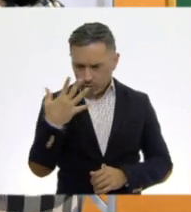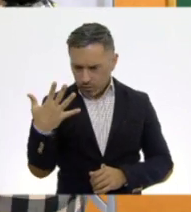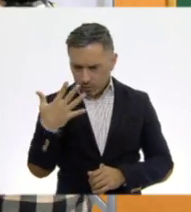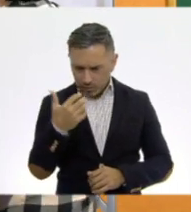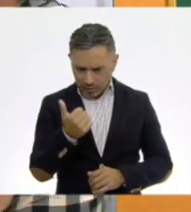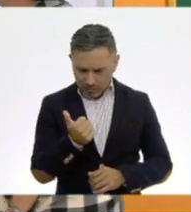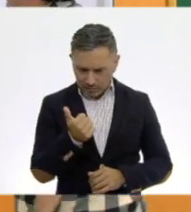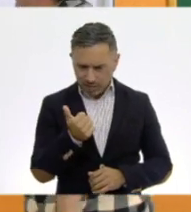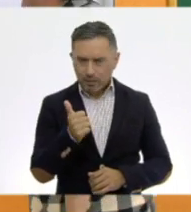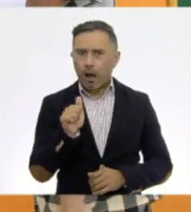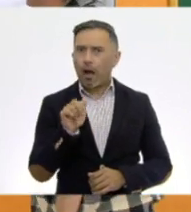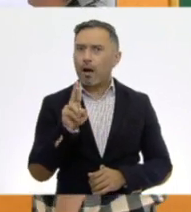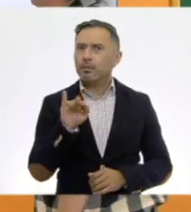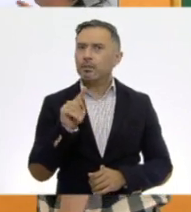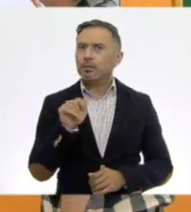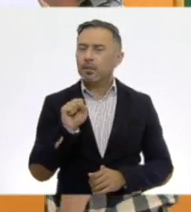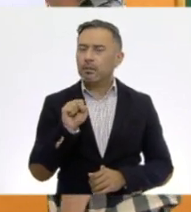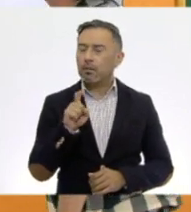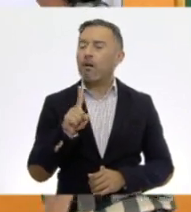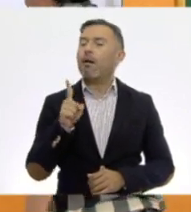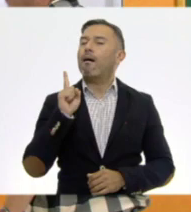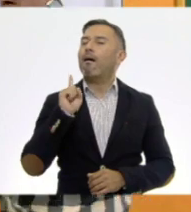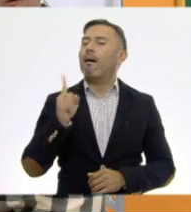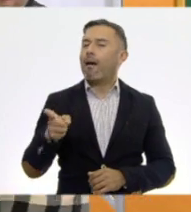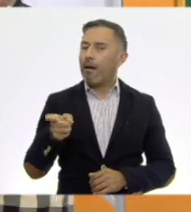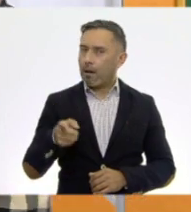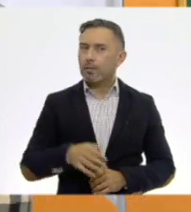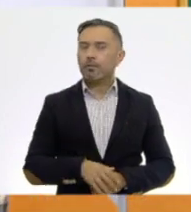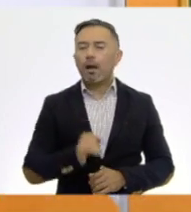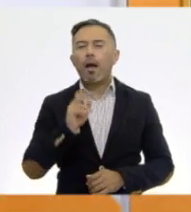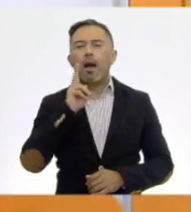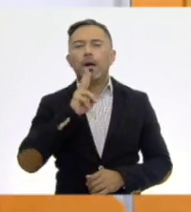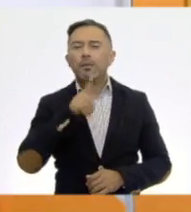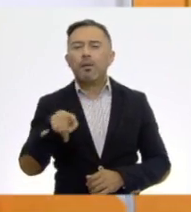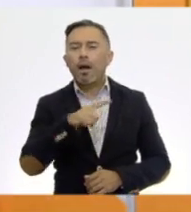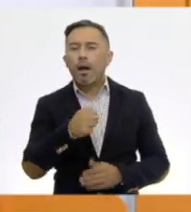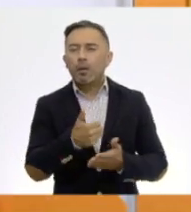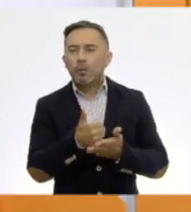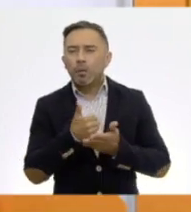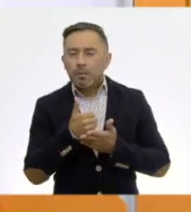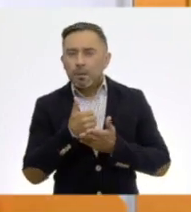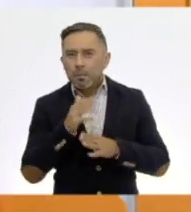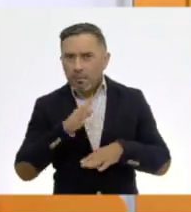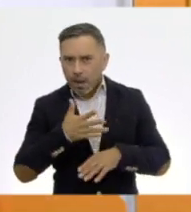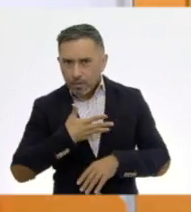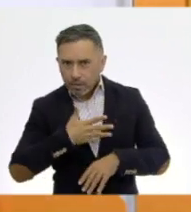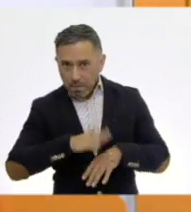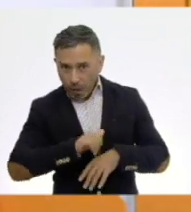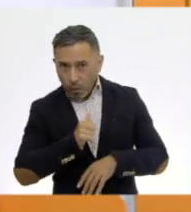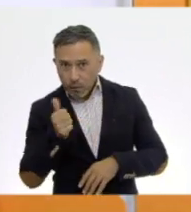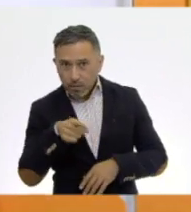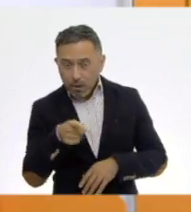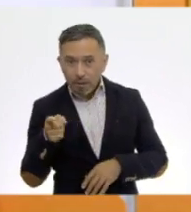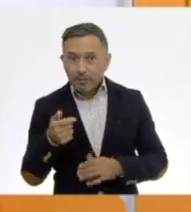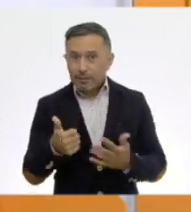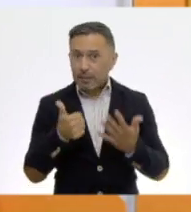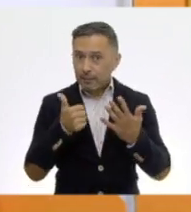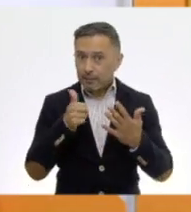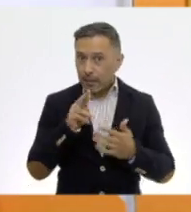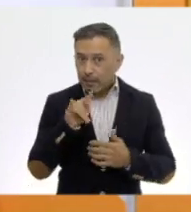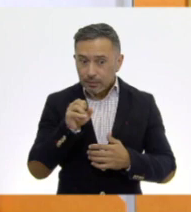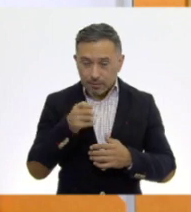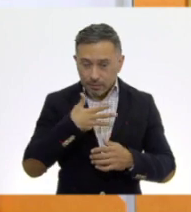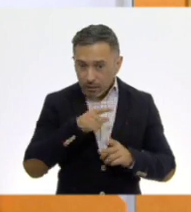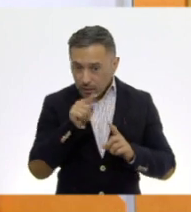seis aristas. Ajá. A ver, ayúdenme a ver si hay otra que tenga seis aristas. No,